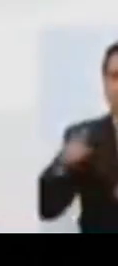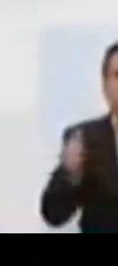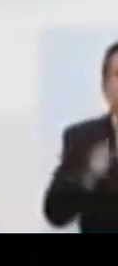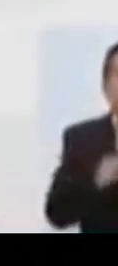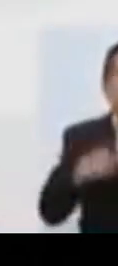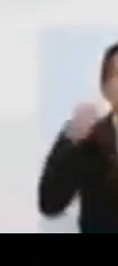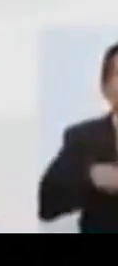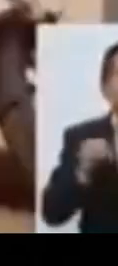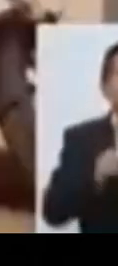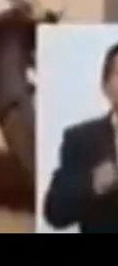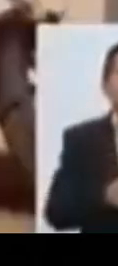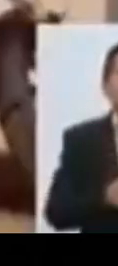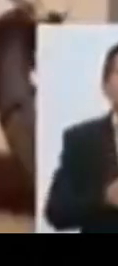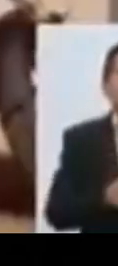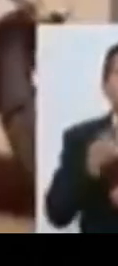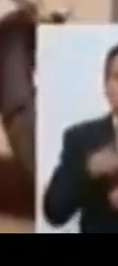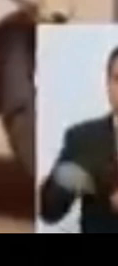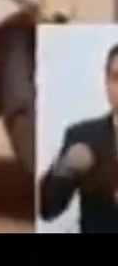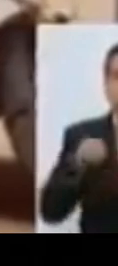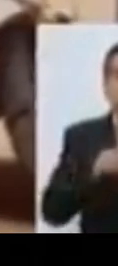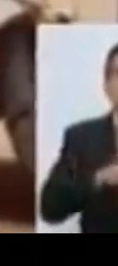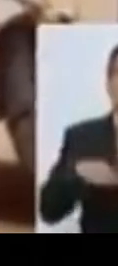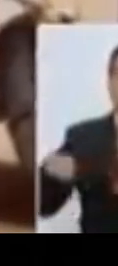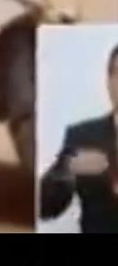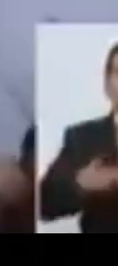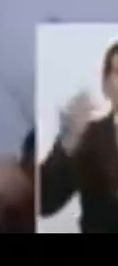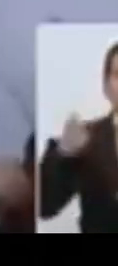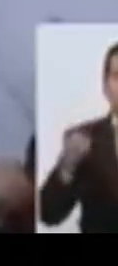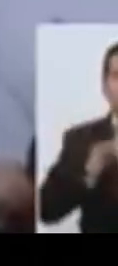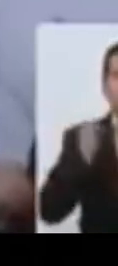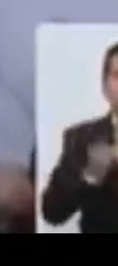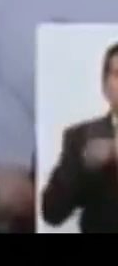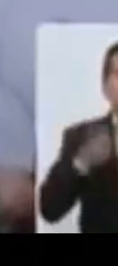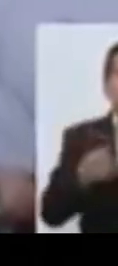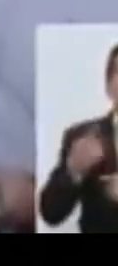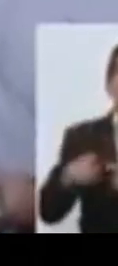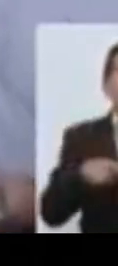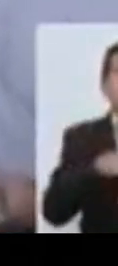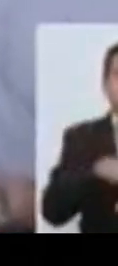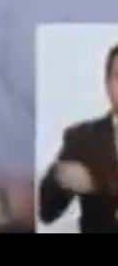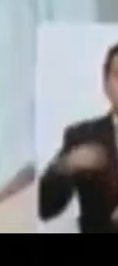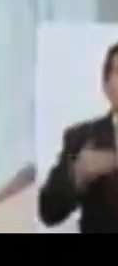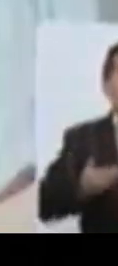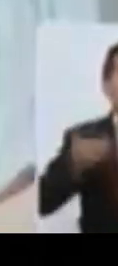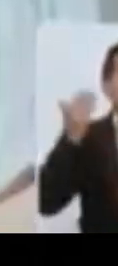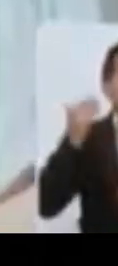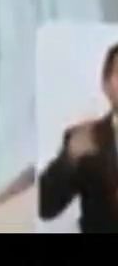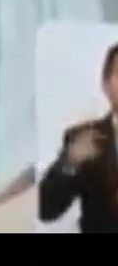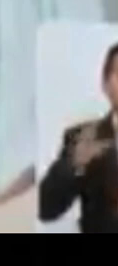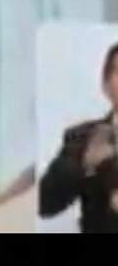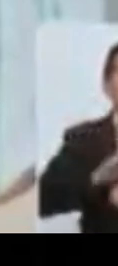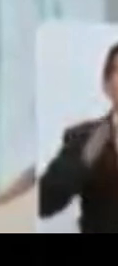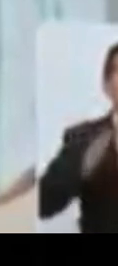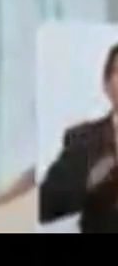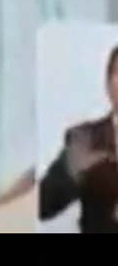aliados políticos, quiénes fueron los gerentes de algunas instituciones, quiénes fueron los de algunos cívicos,